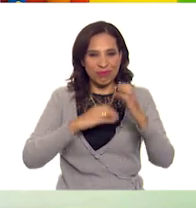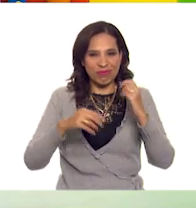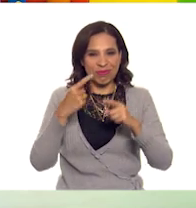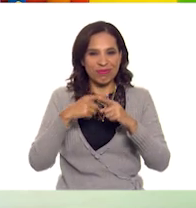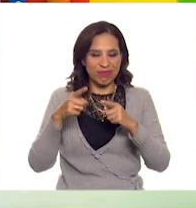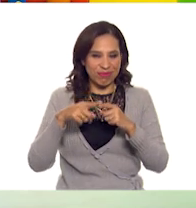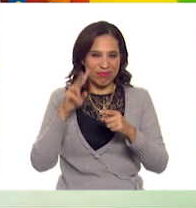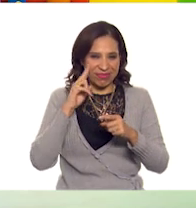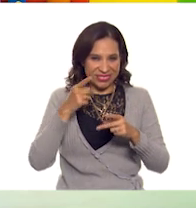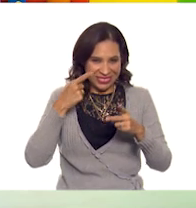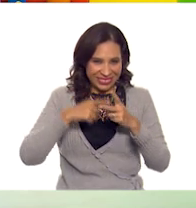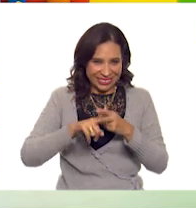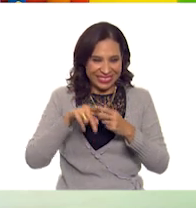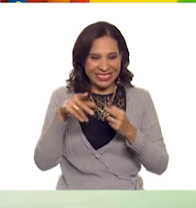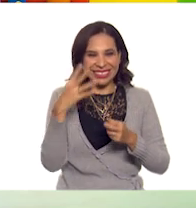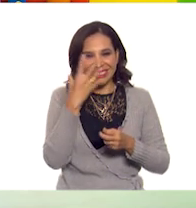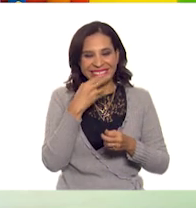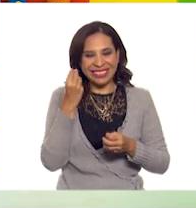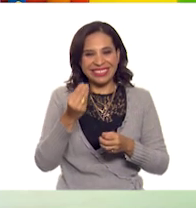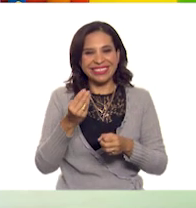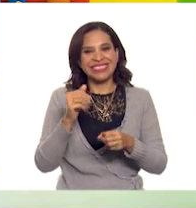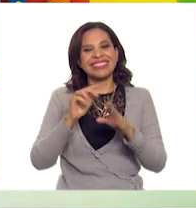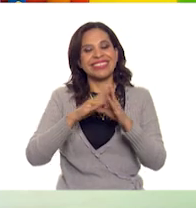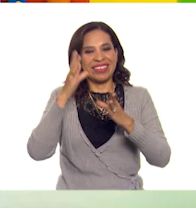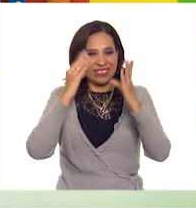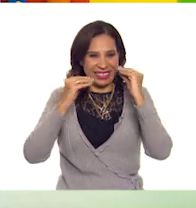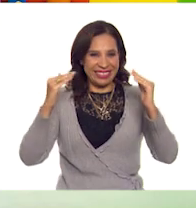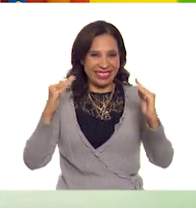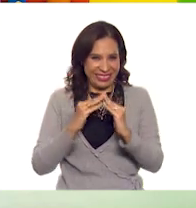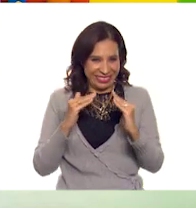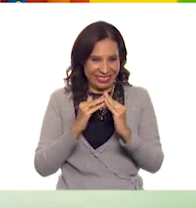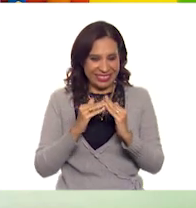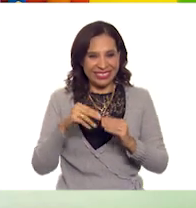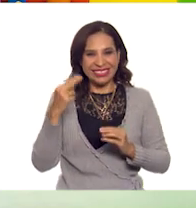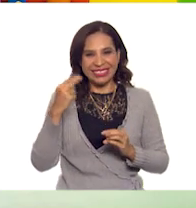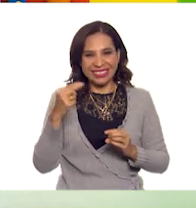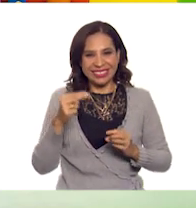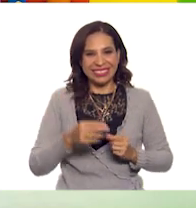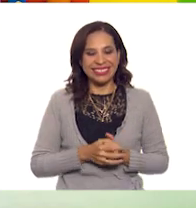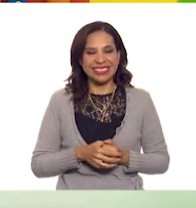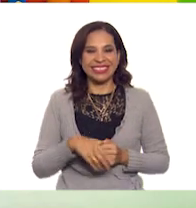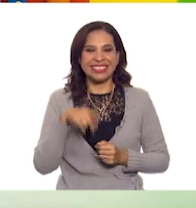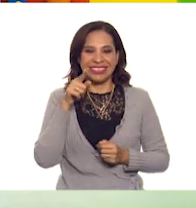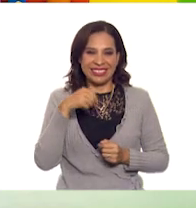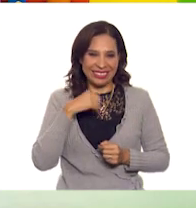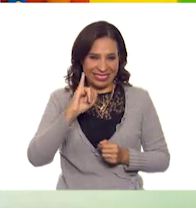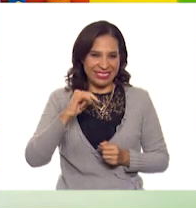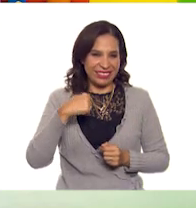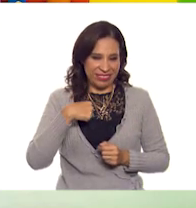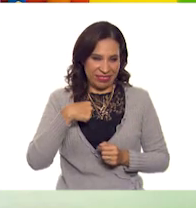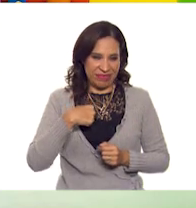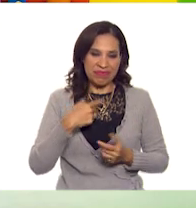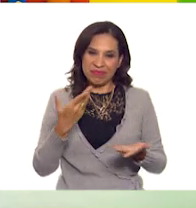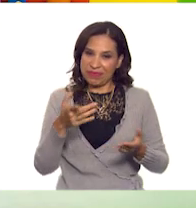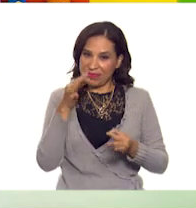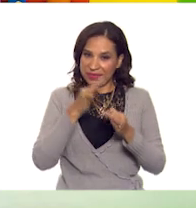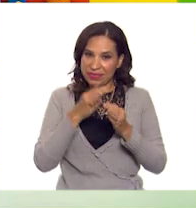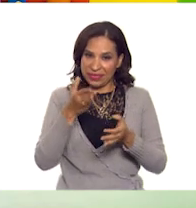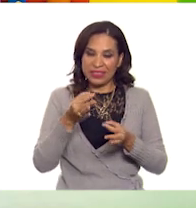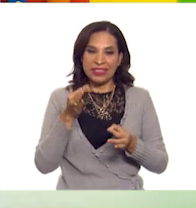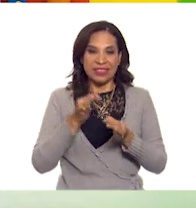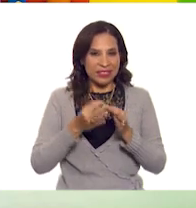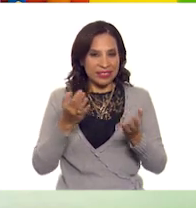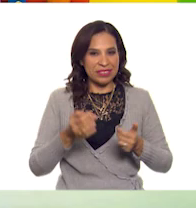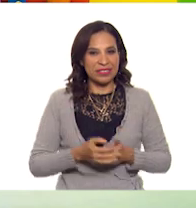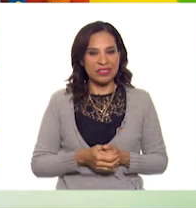con la que iniciamos esta hermosa aventura de Aprende en Casa. Se llama Así Soy Yo. Así que, ¿lista, Itza? ¡Claro